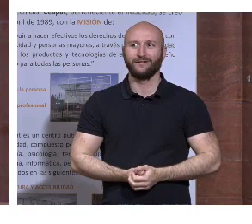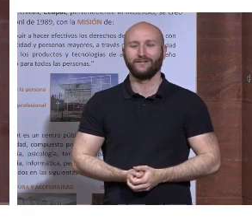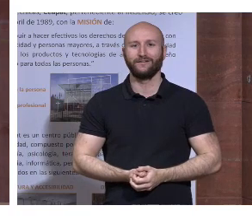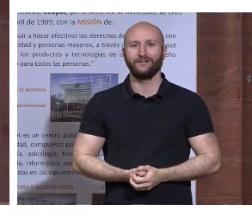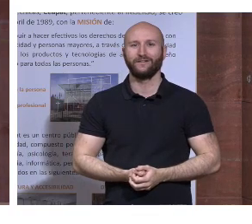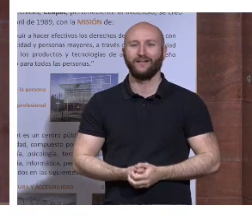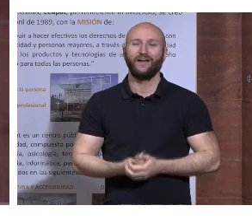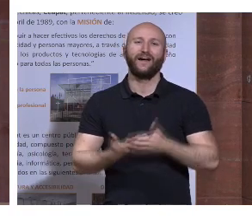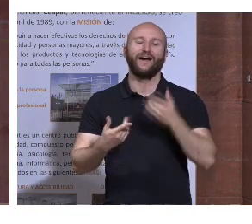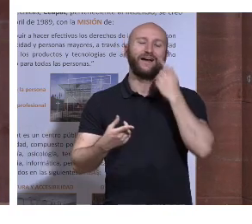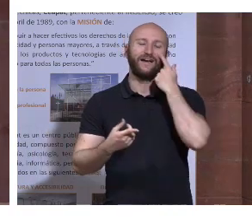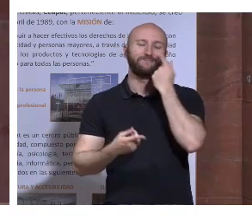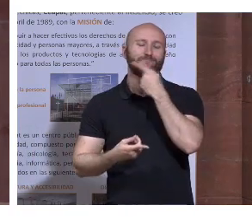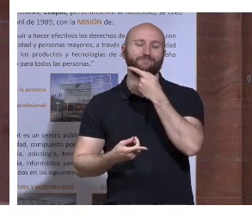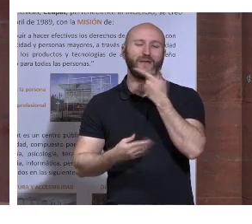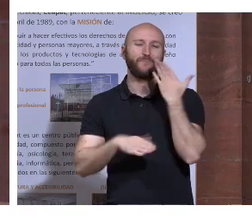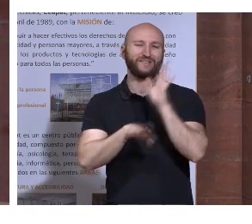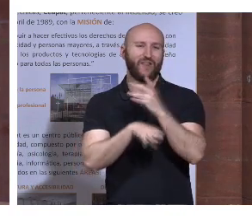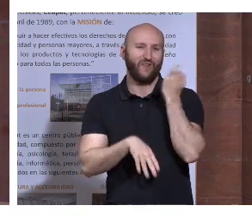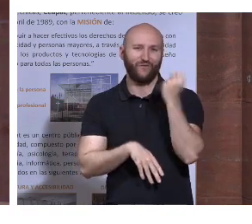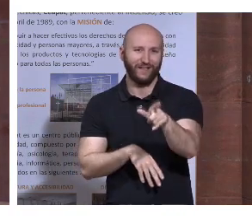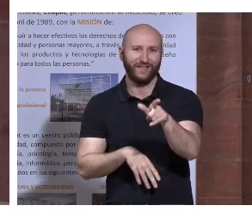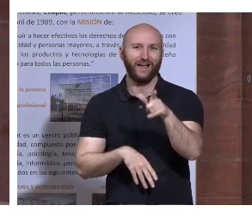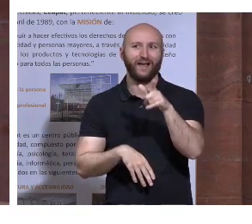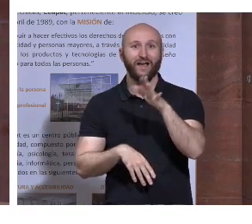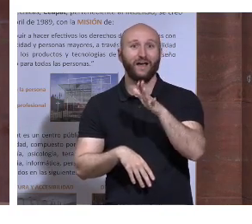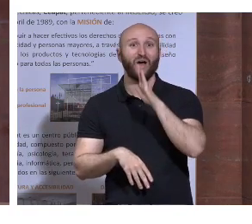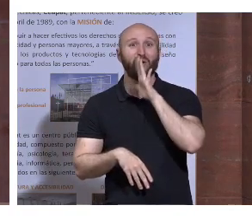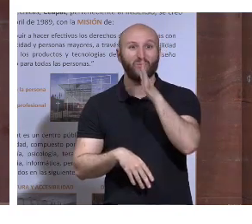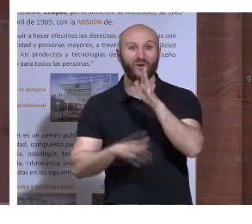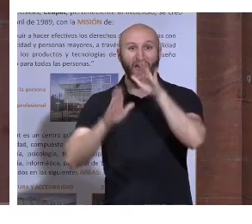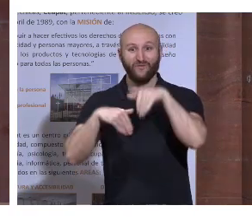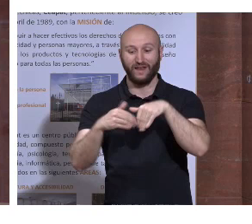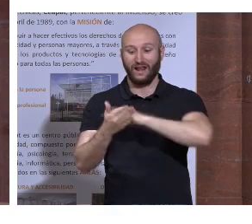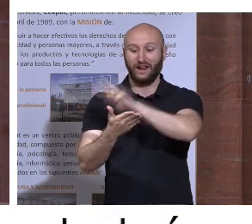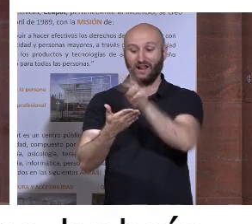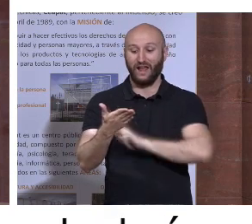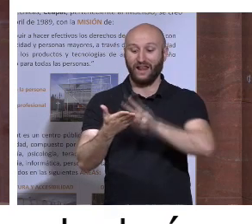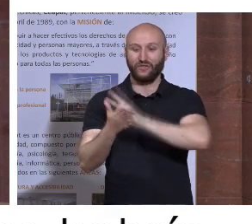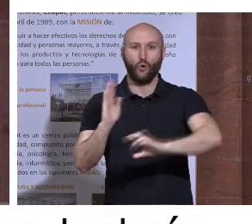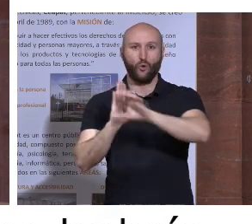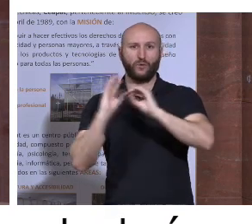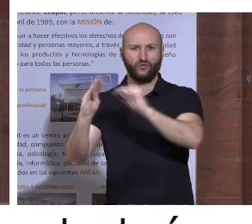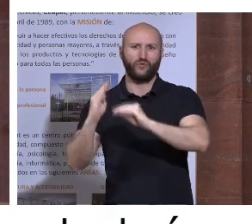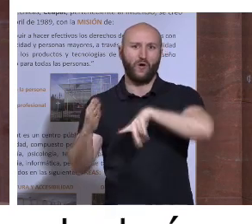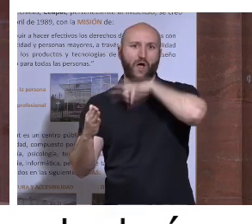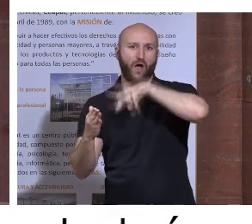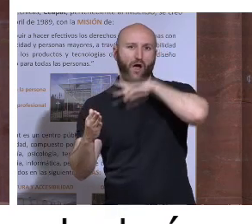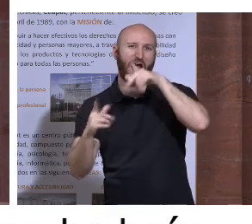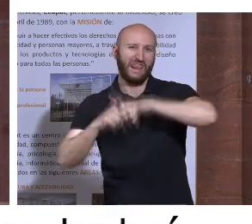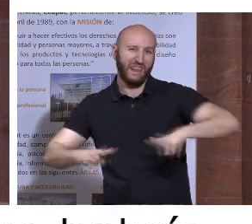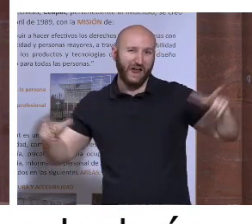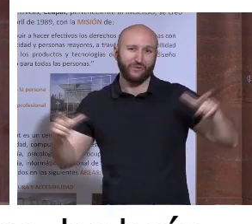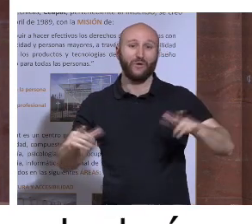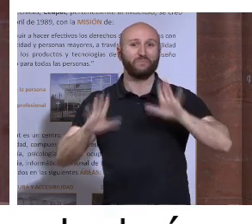No quiero ni presentar porque habría que estarse con su currículum muchísimo. Pero sobre todo